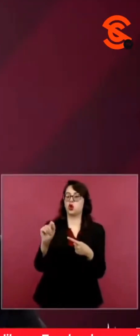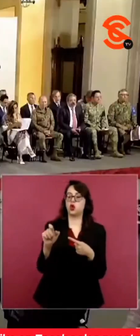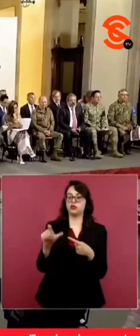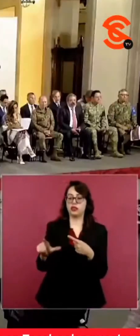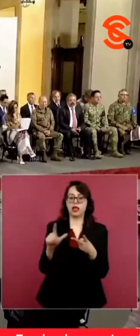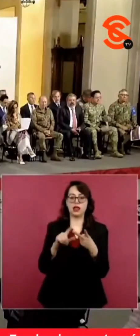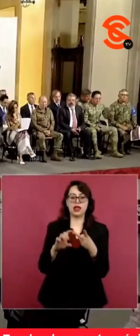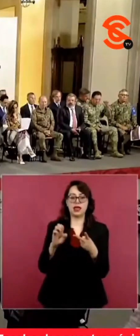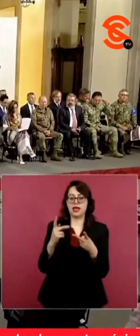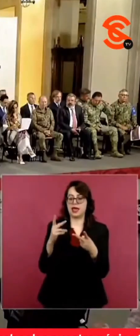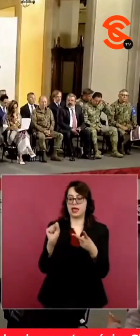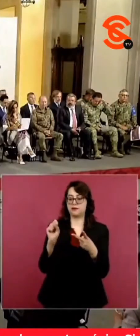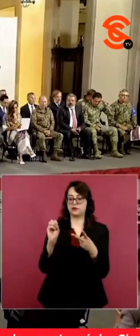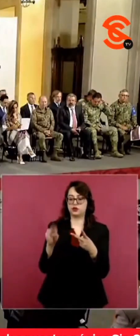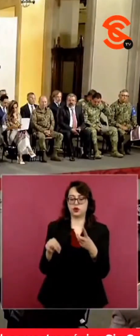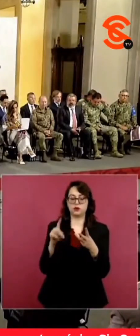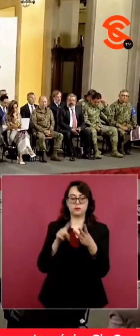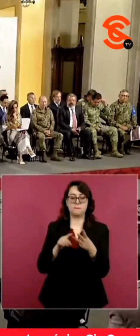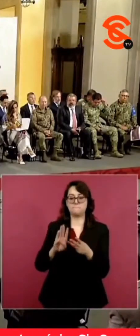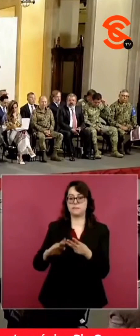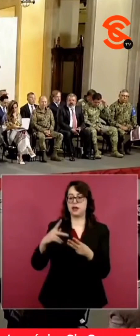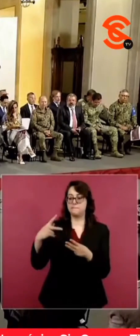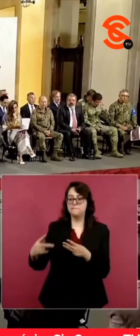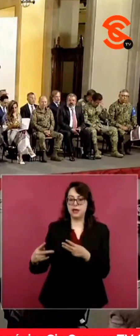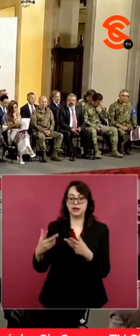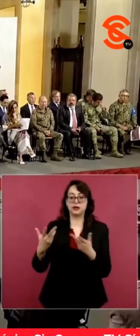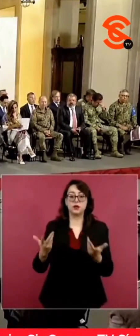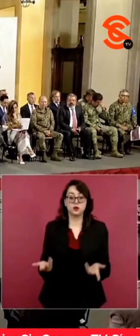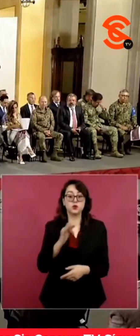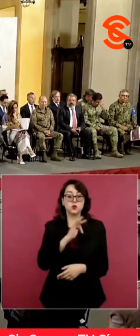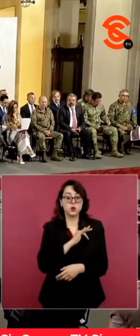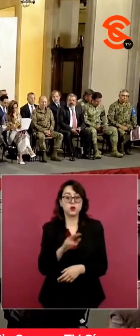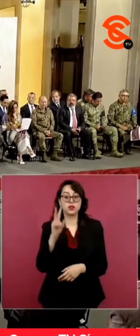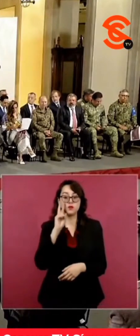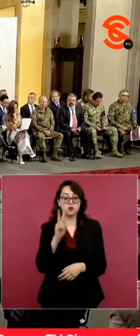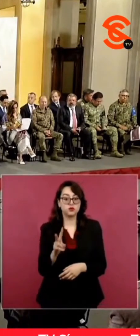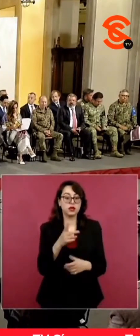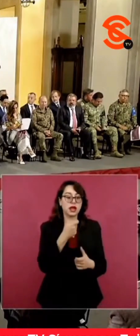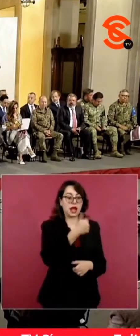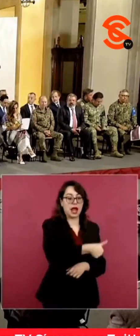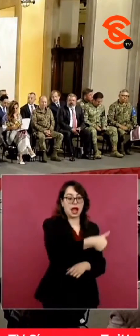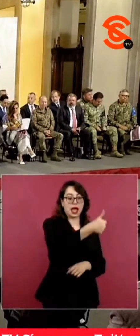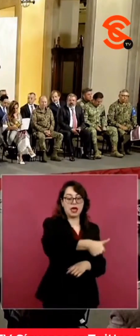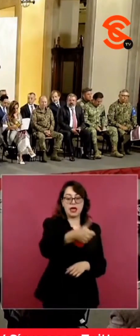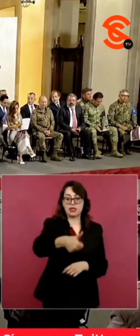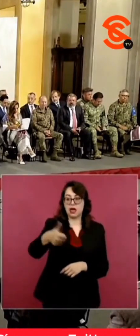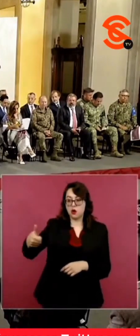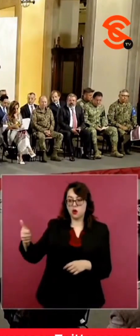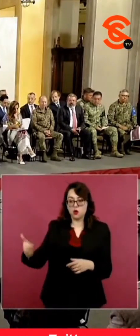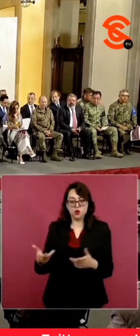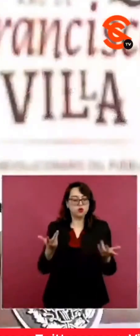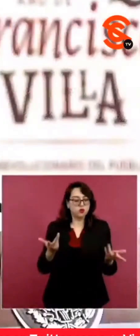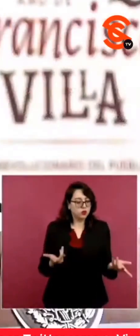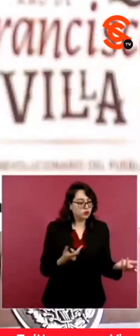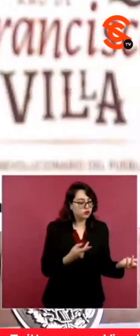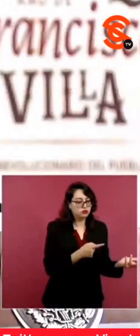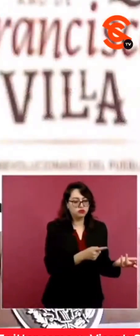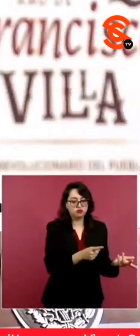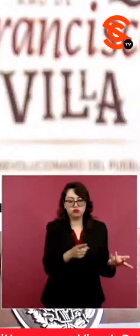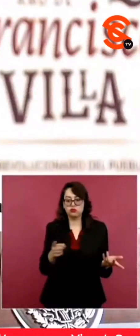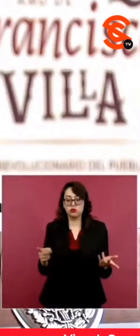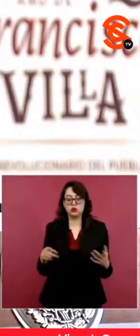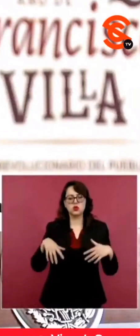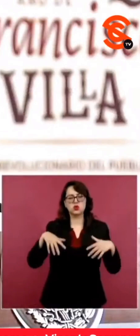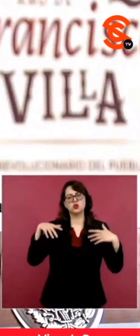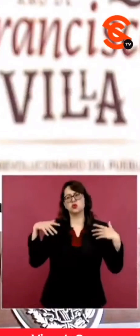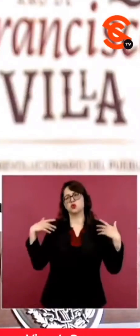por tipo de combustible y viendo el margen que cada gasolinera tiene, Petro7 se volvió a ganar, ser